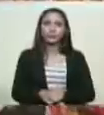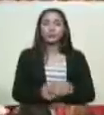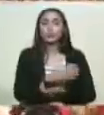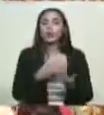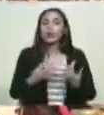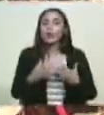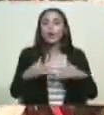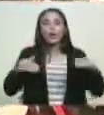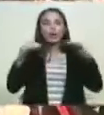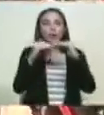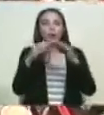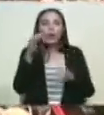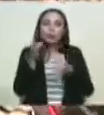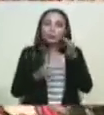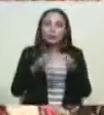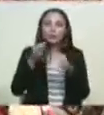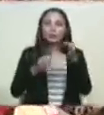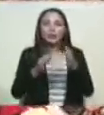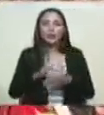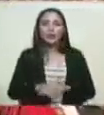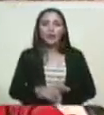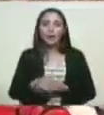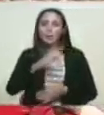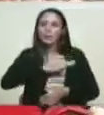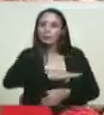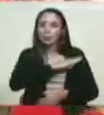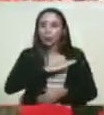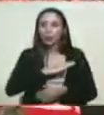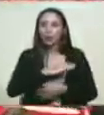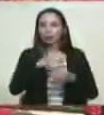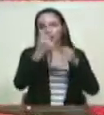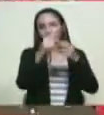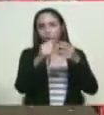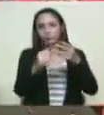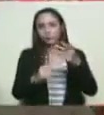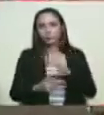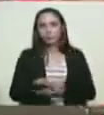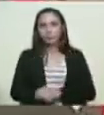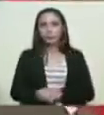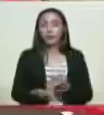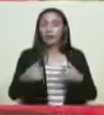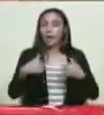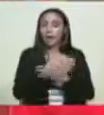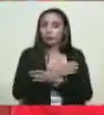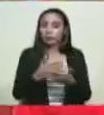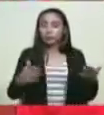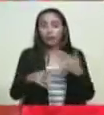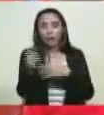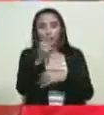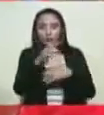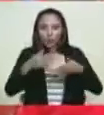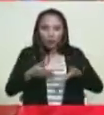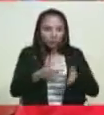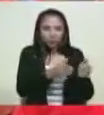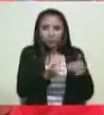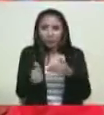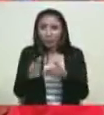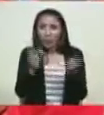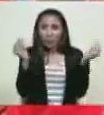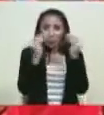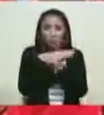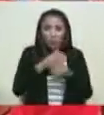justicia, con las misiones y grandes misiones, y para abrirle a Venezuela un horizonte